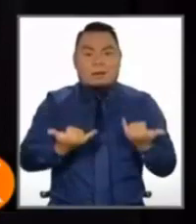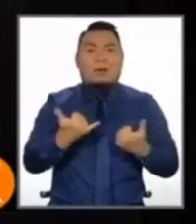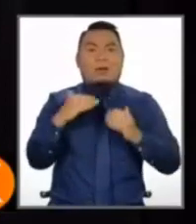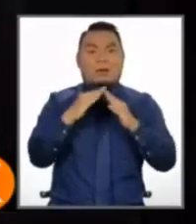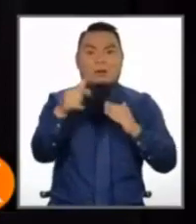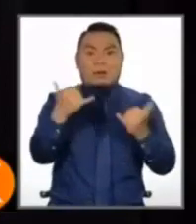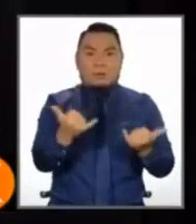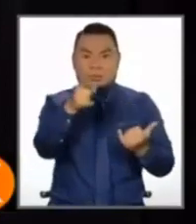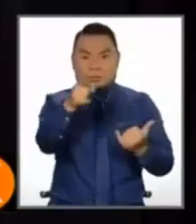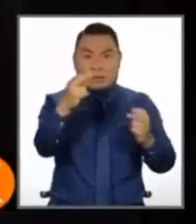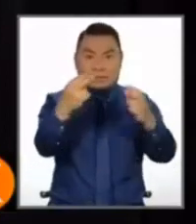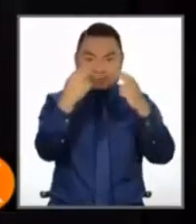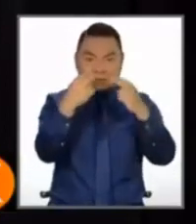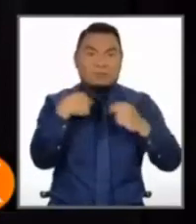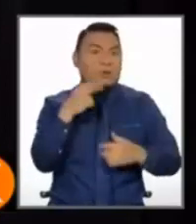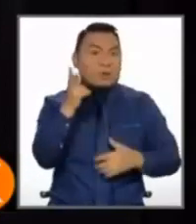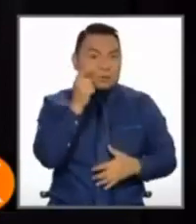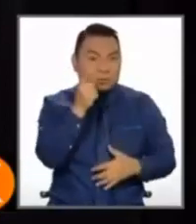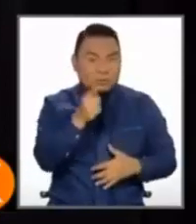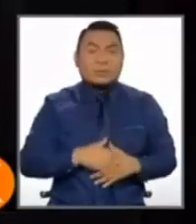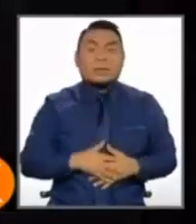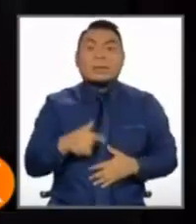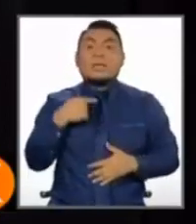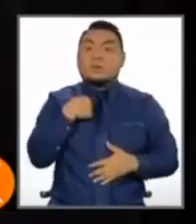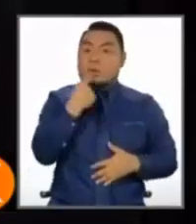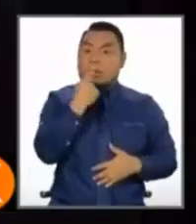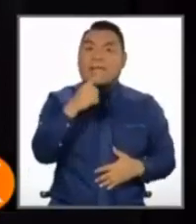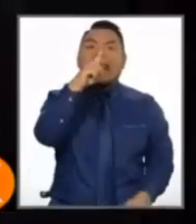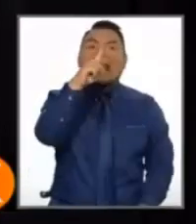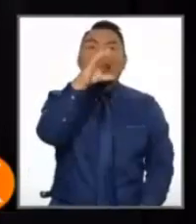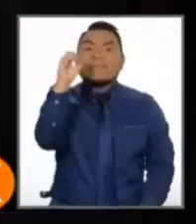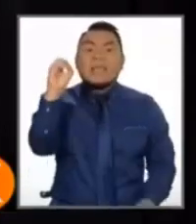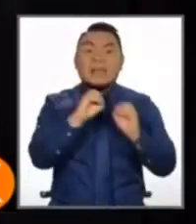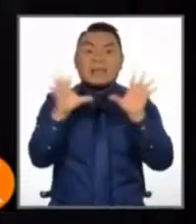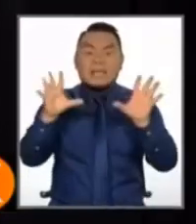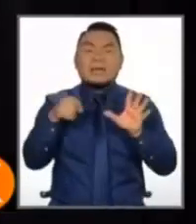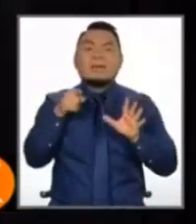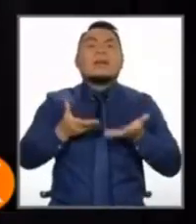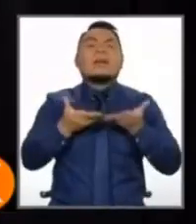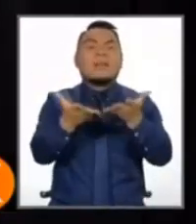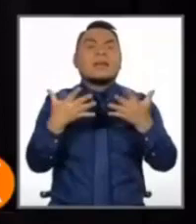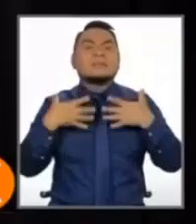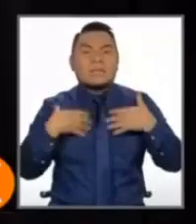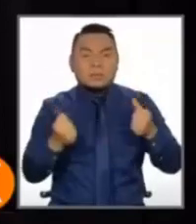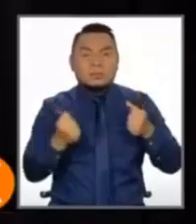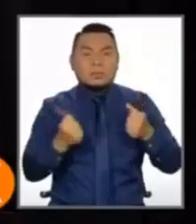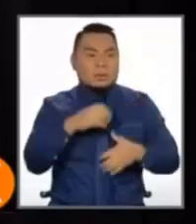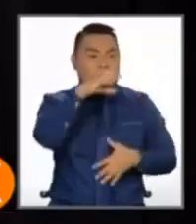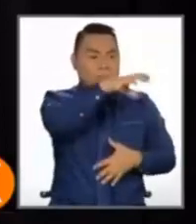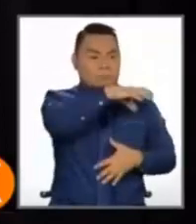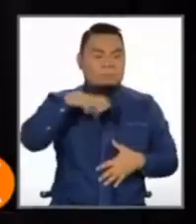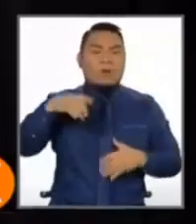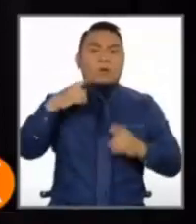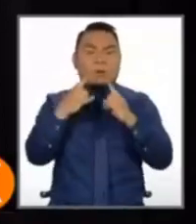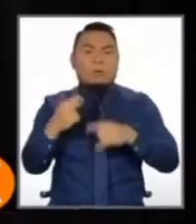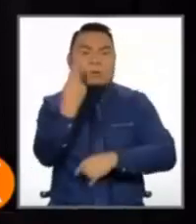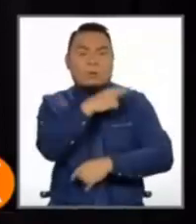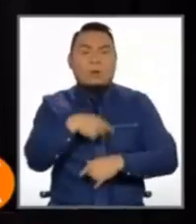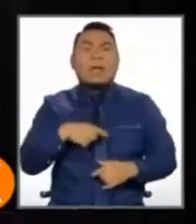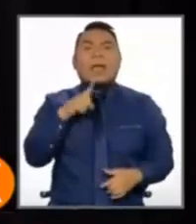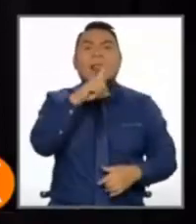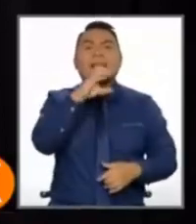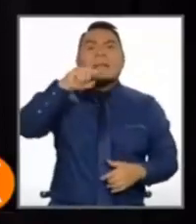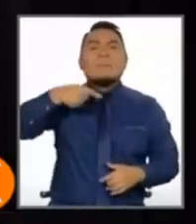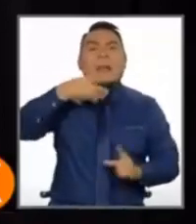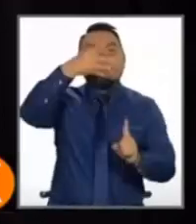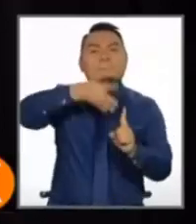hora escuchándome, es que en los primeros 100 días te vamos a dar salud, consultorios, pruebas moleculares, más de 100.000